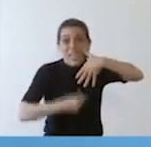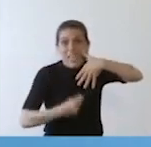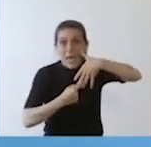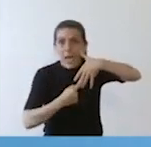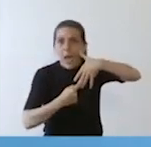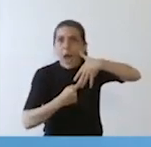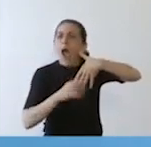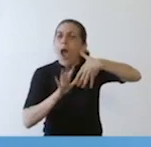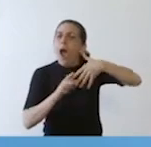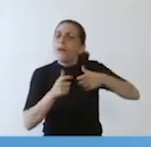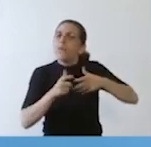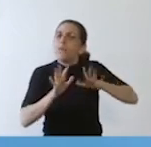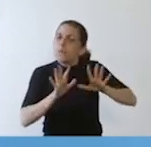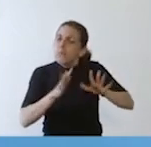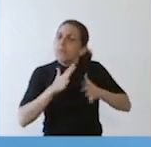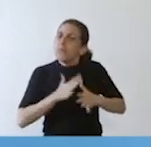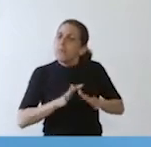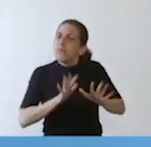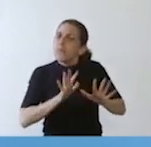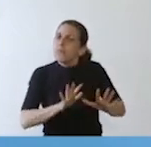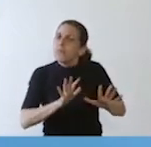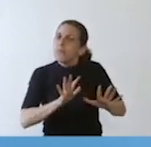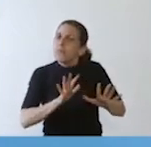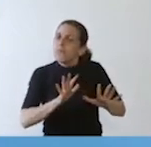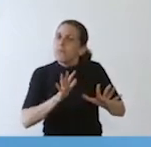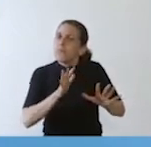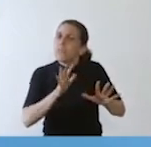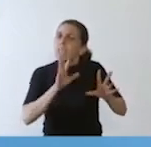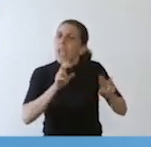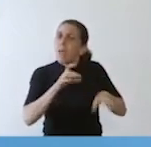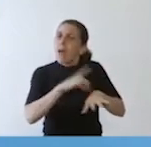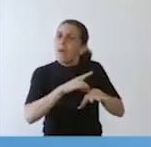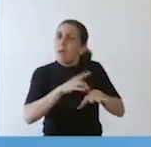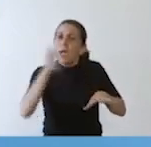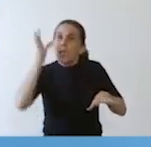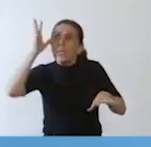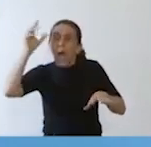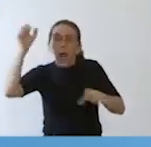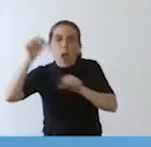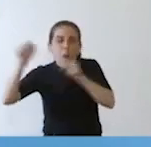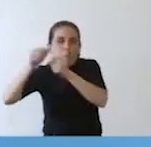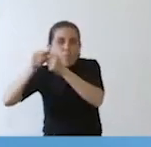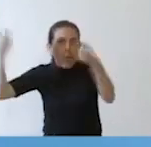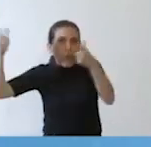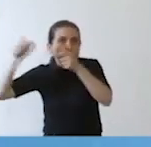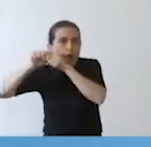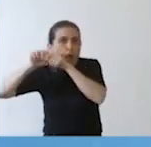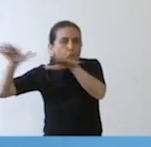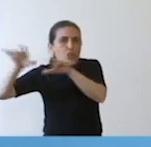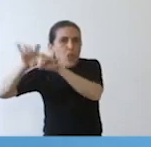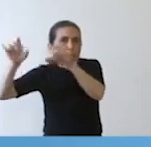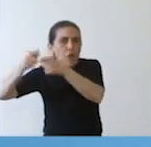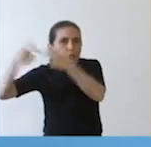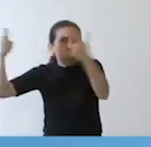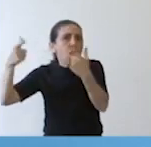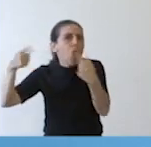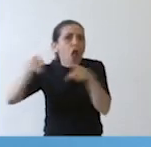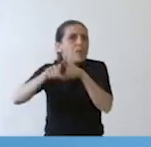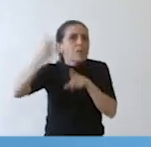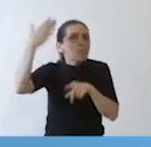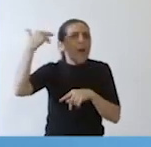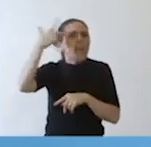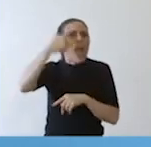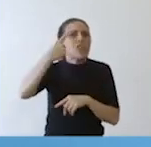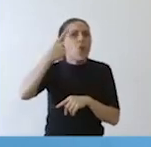manera lenta. La explosión de Italia realmente fue sorprendente. Como yo diría que fue sorprendente el